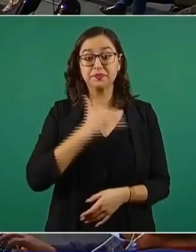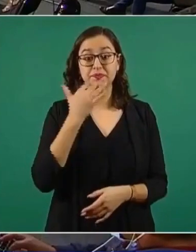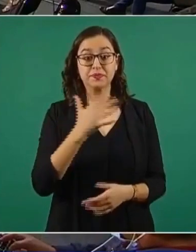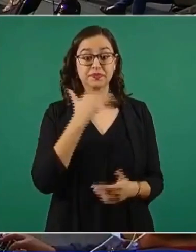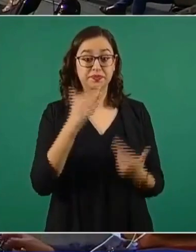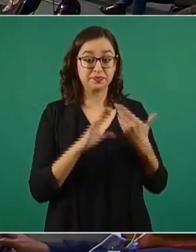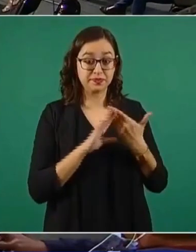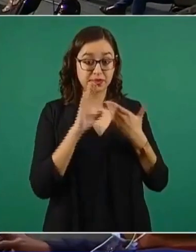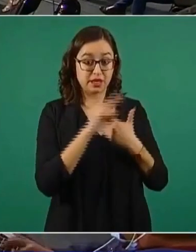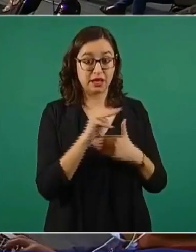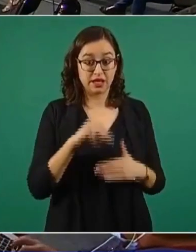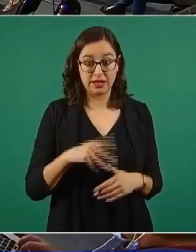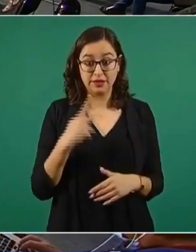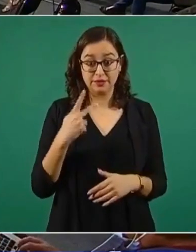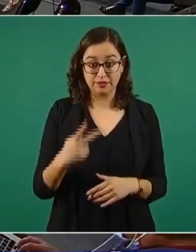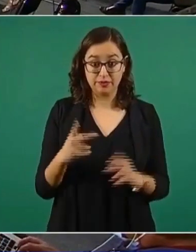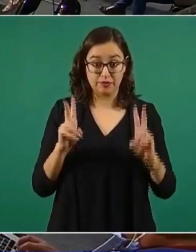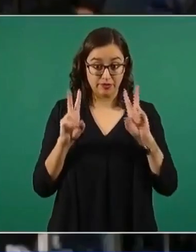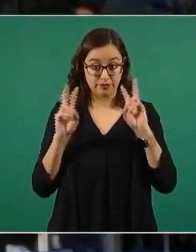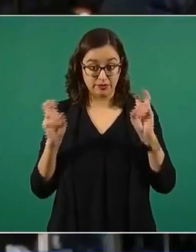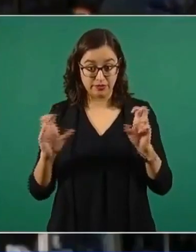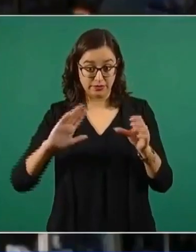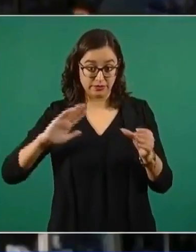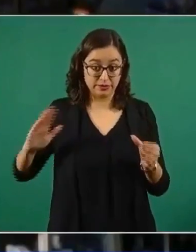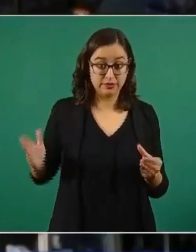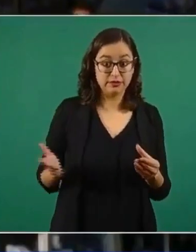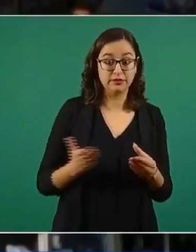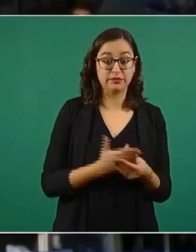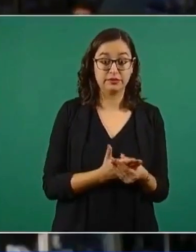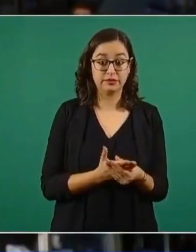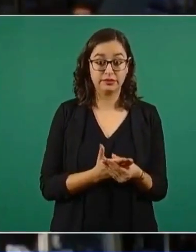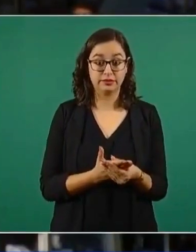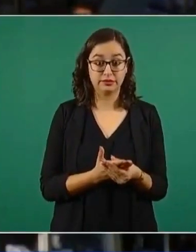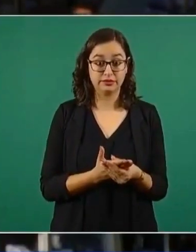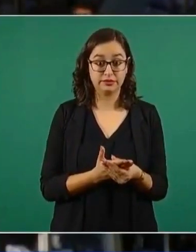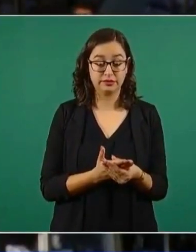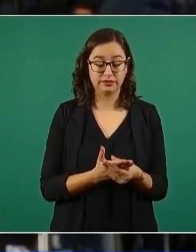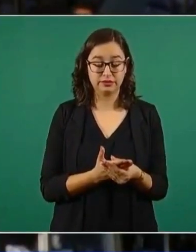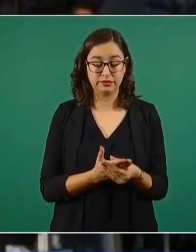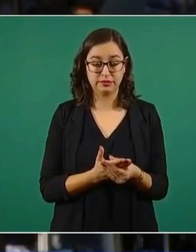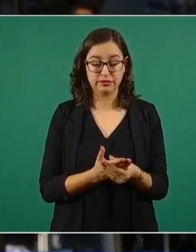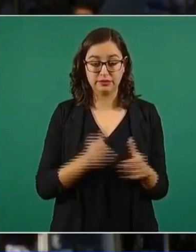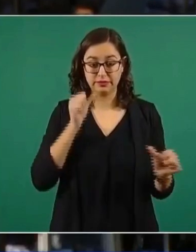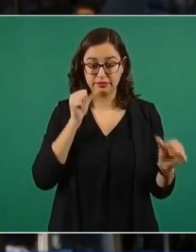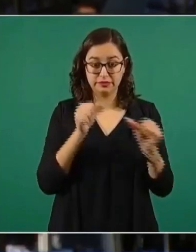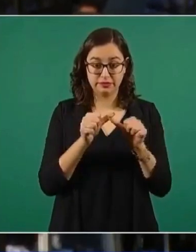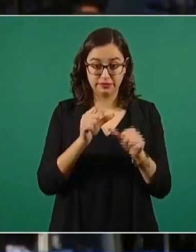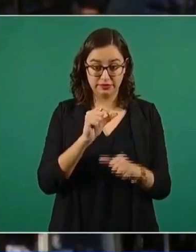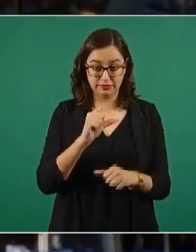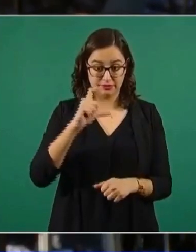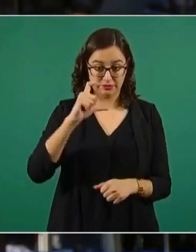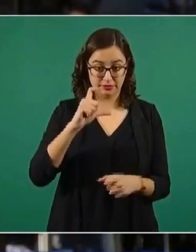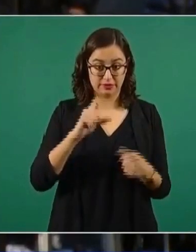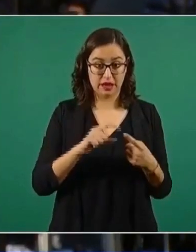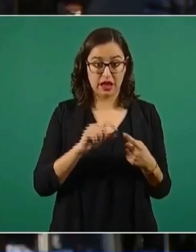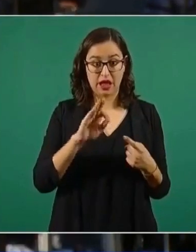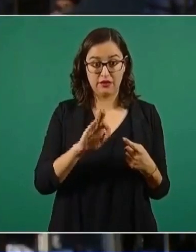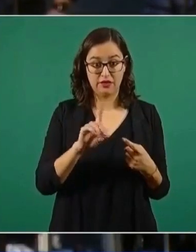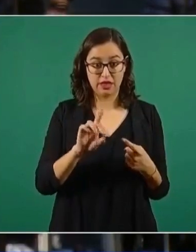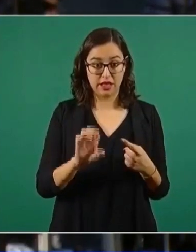Corrupción con la siguiente carpeta de investigación, todo en mayúsculas,